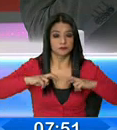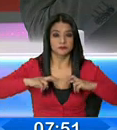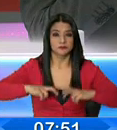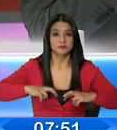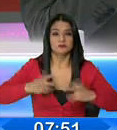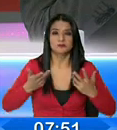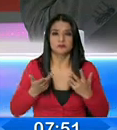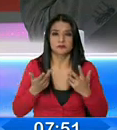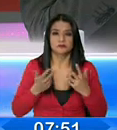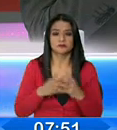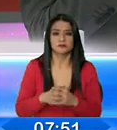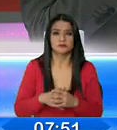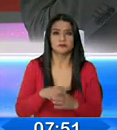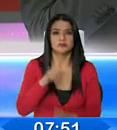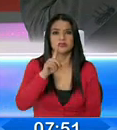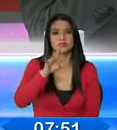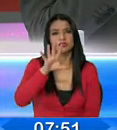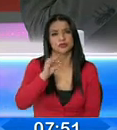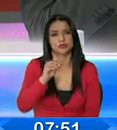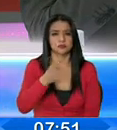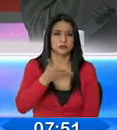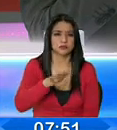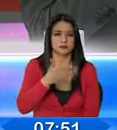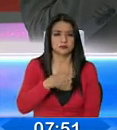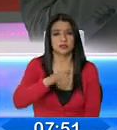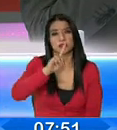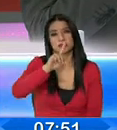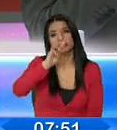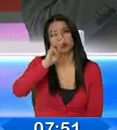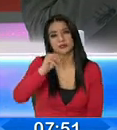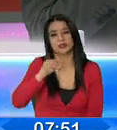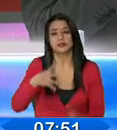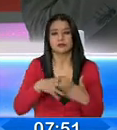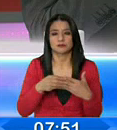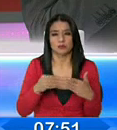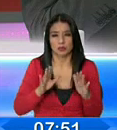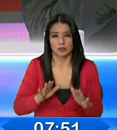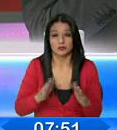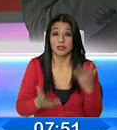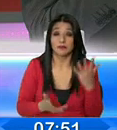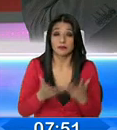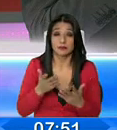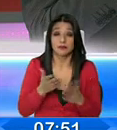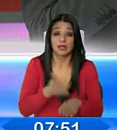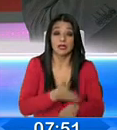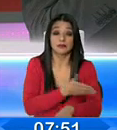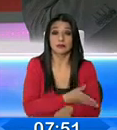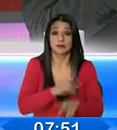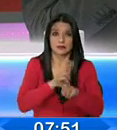de 150, 160 exámenes previos a la